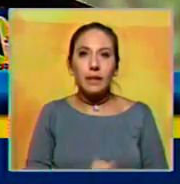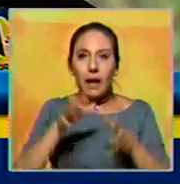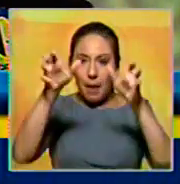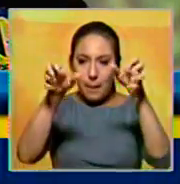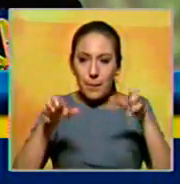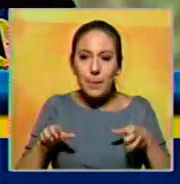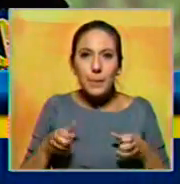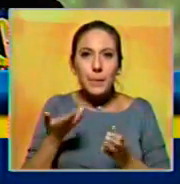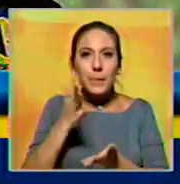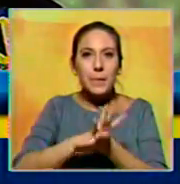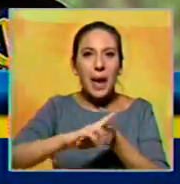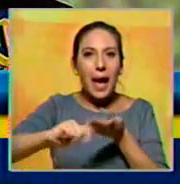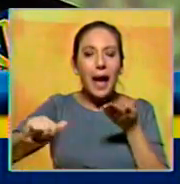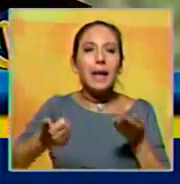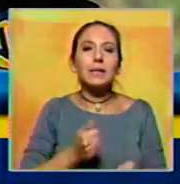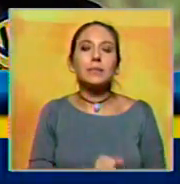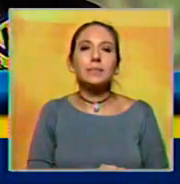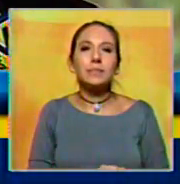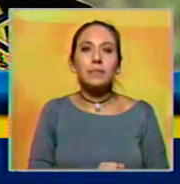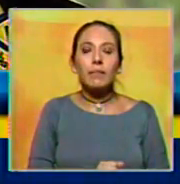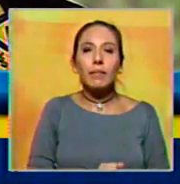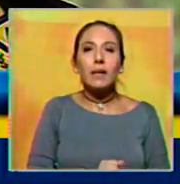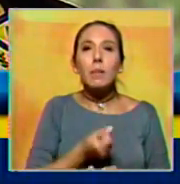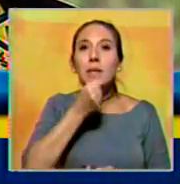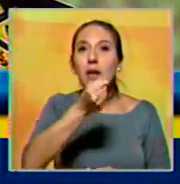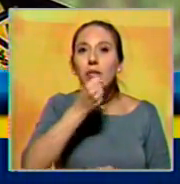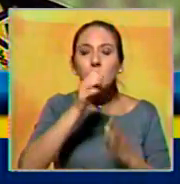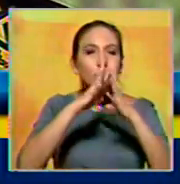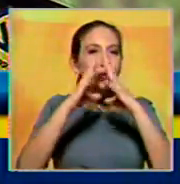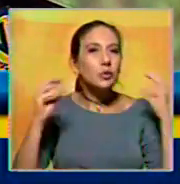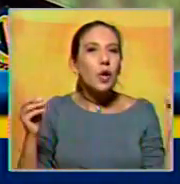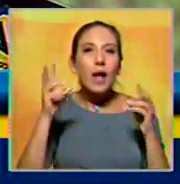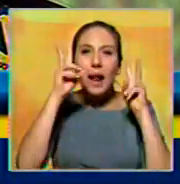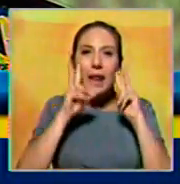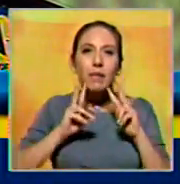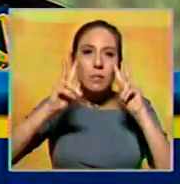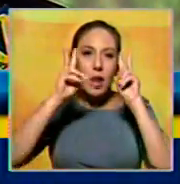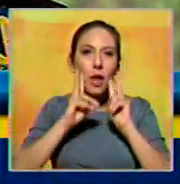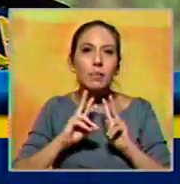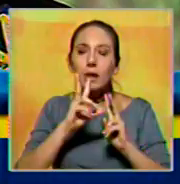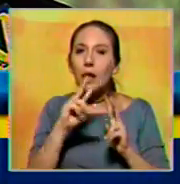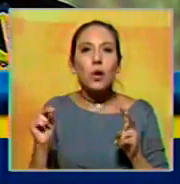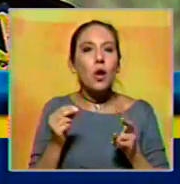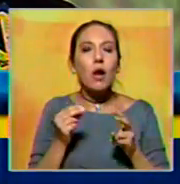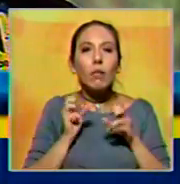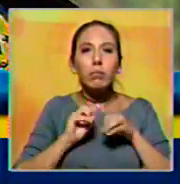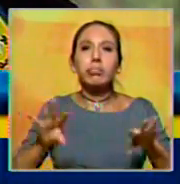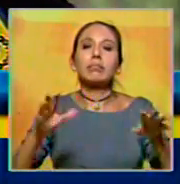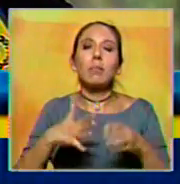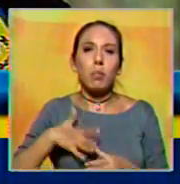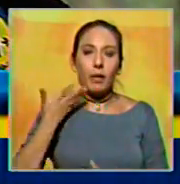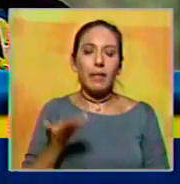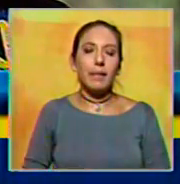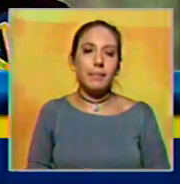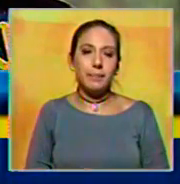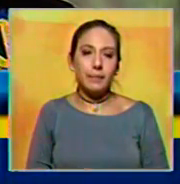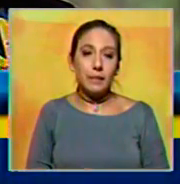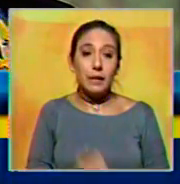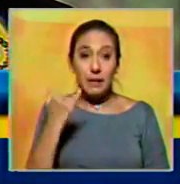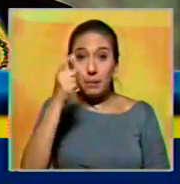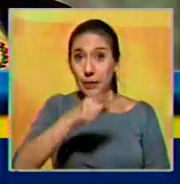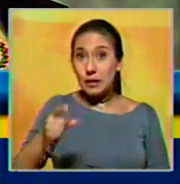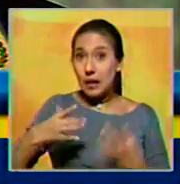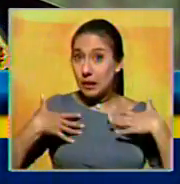pasamano, el micrófono, todo hay que limpiarlo para que no haya contaminación. Y por supuesto, el personal de